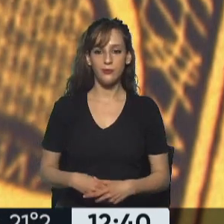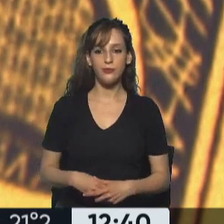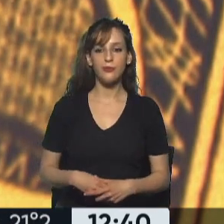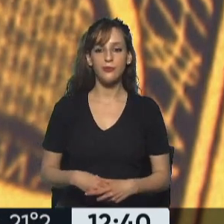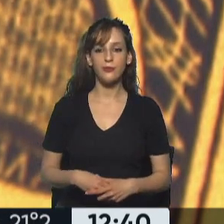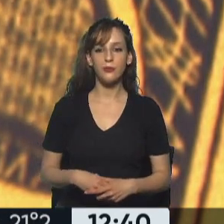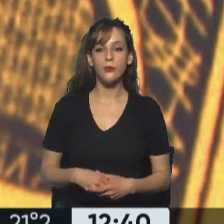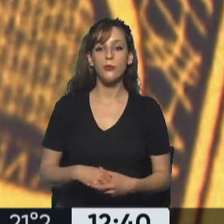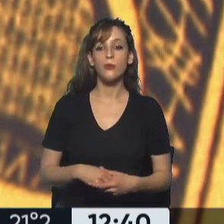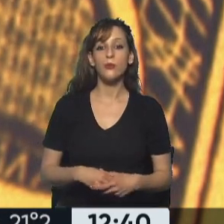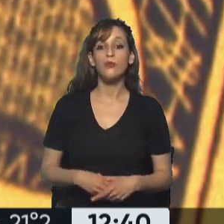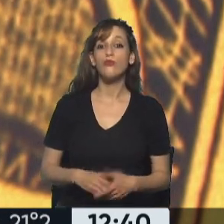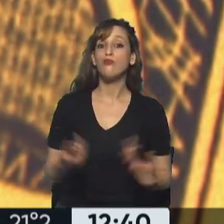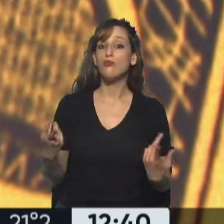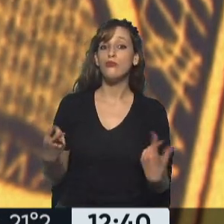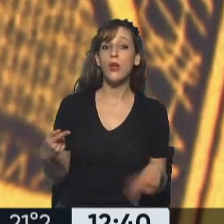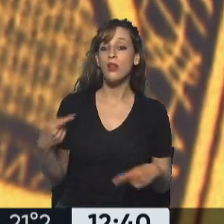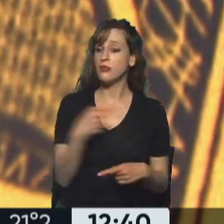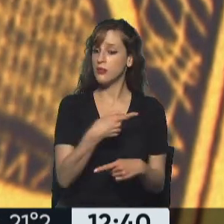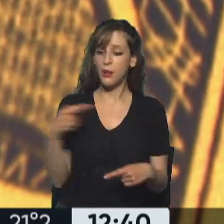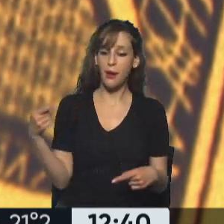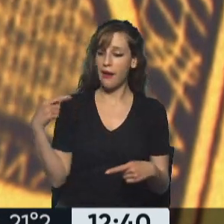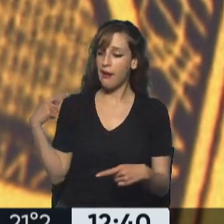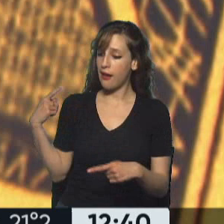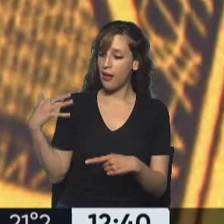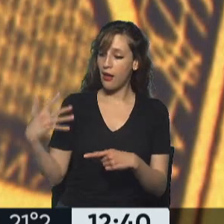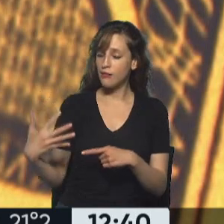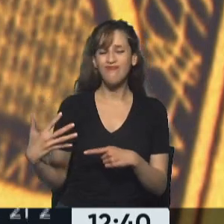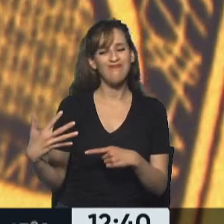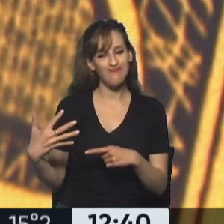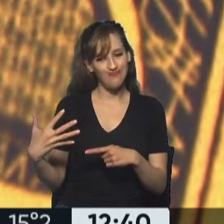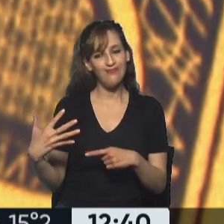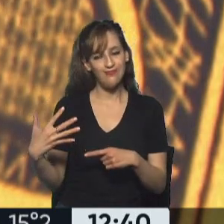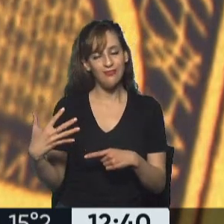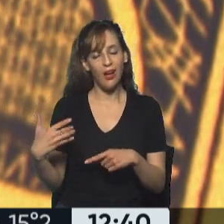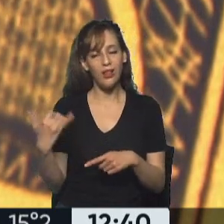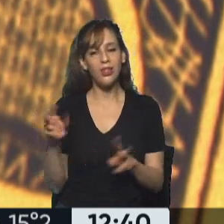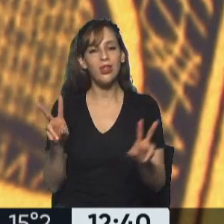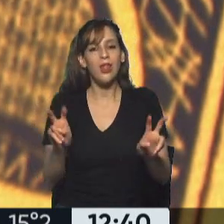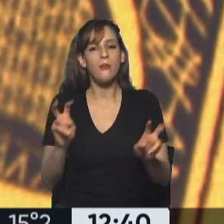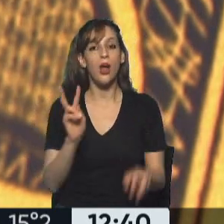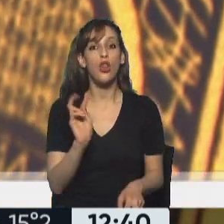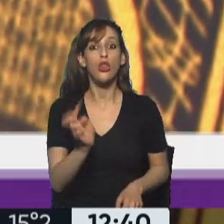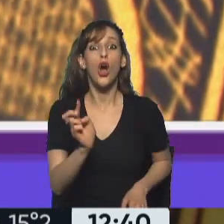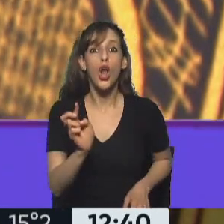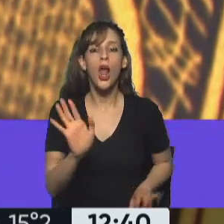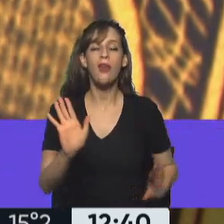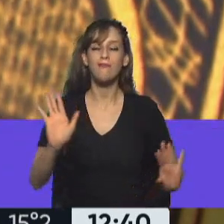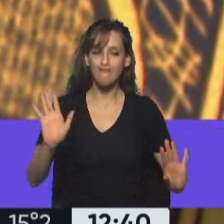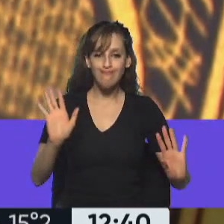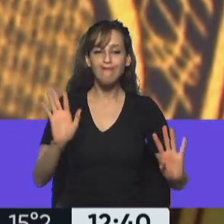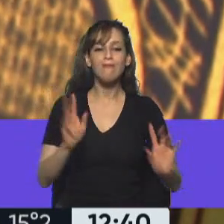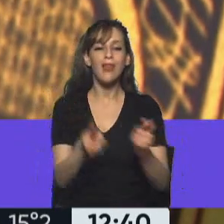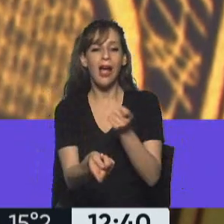en esta última semana volvieron todas las especulaciones en relación al dólar en relación al tipo de